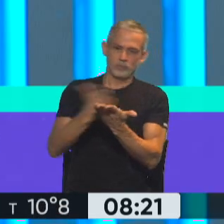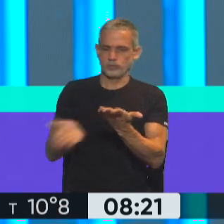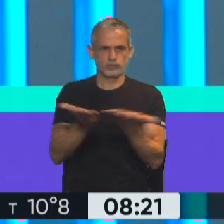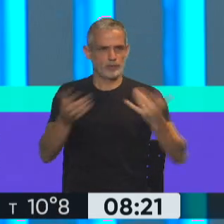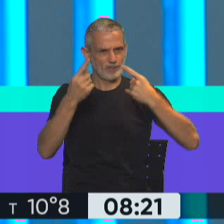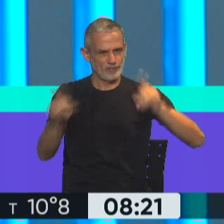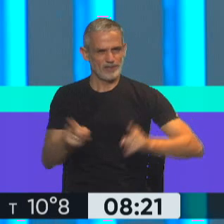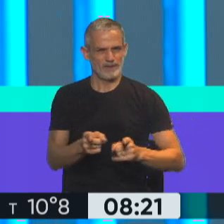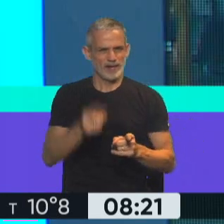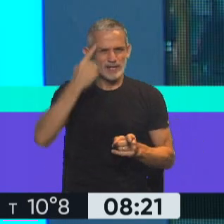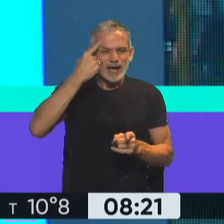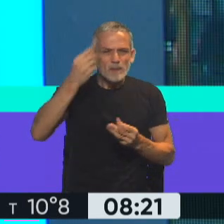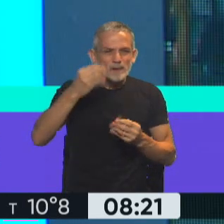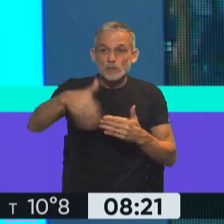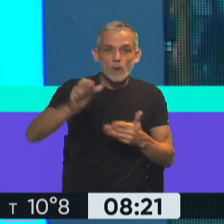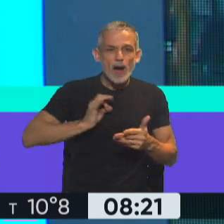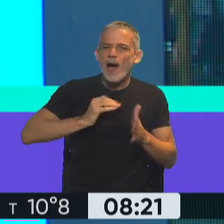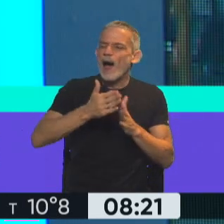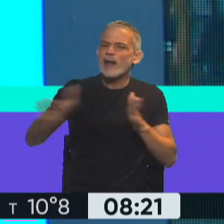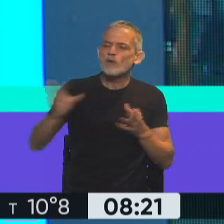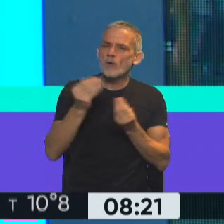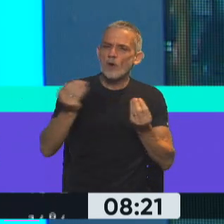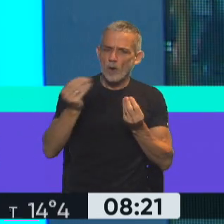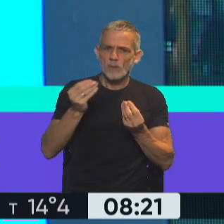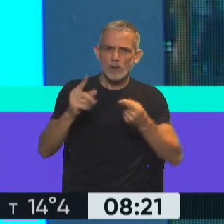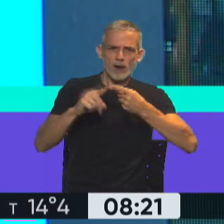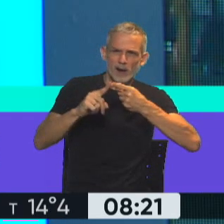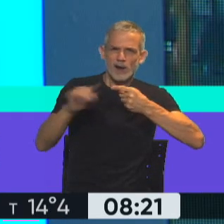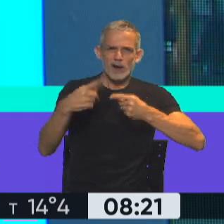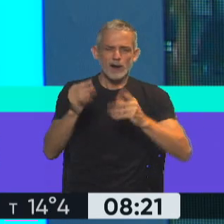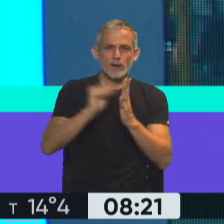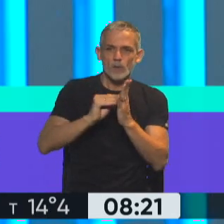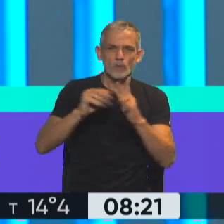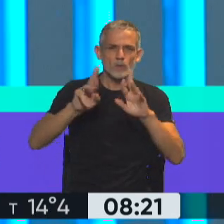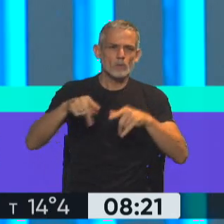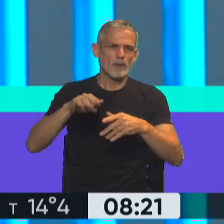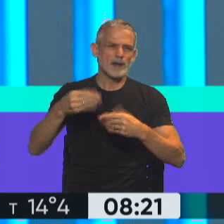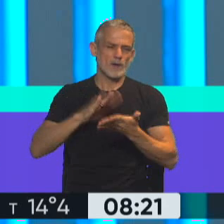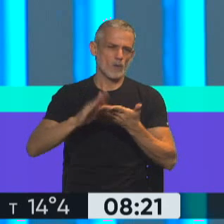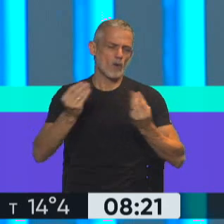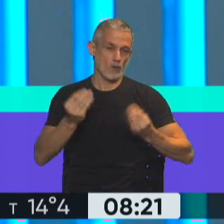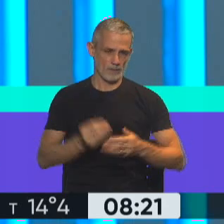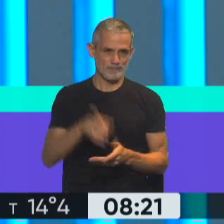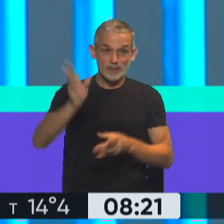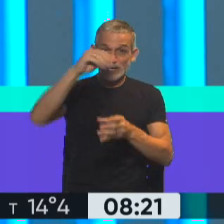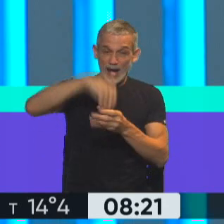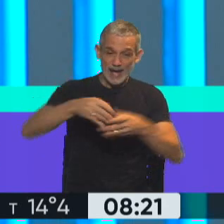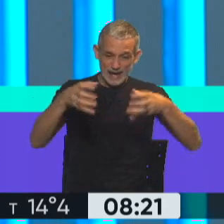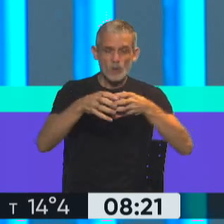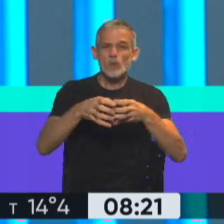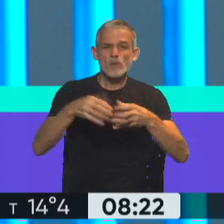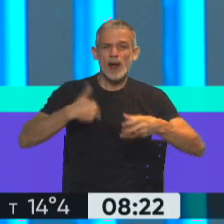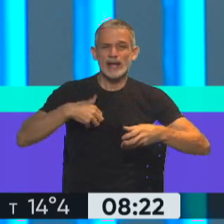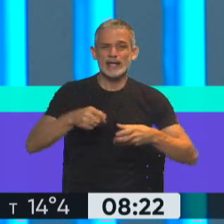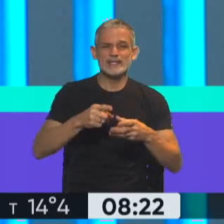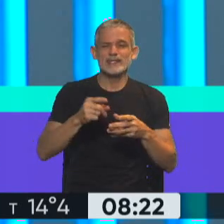pensar los próximos años. ¿Cómo vos vas a conectar con nuevas agendas que aparecen? Vos formás parte de Agenda Argentina, que es como